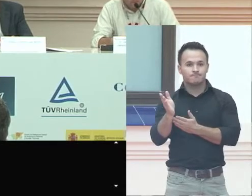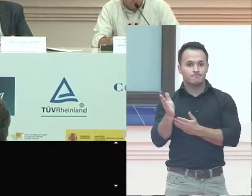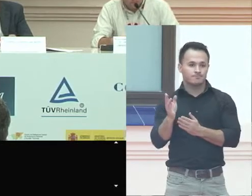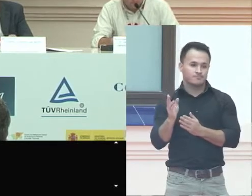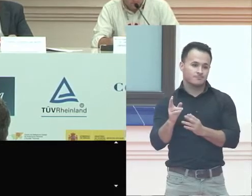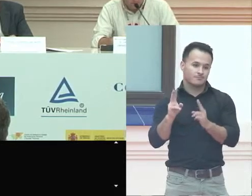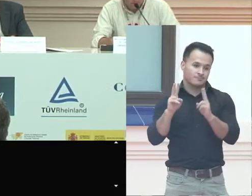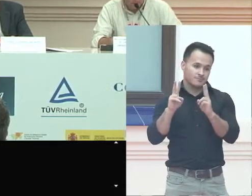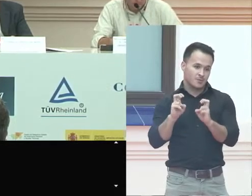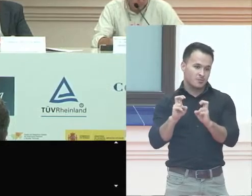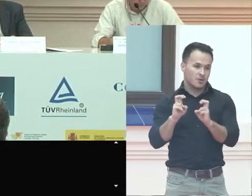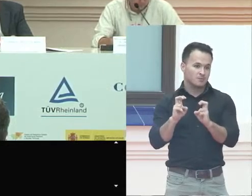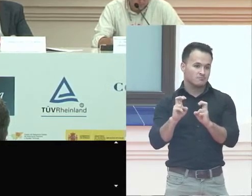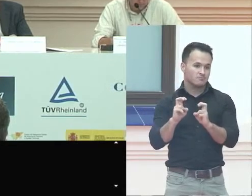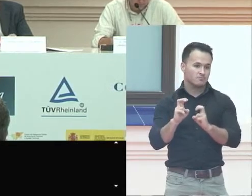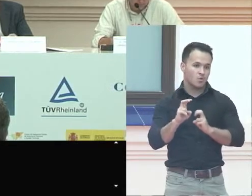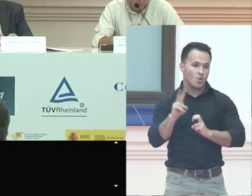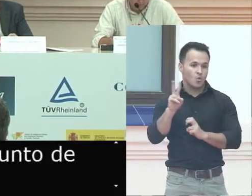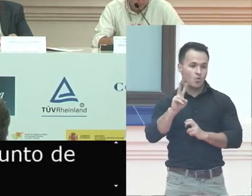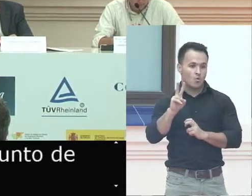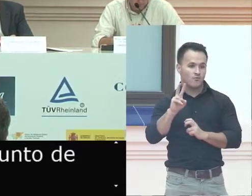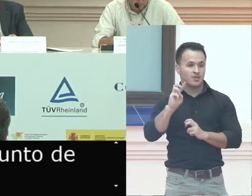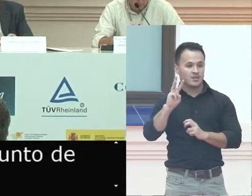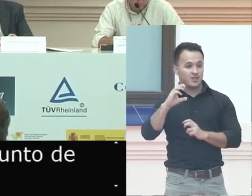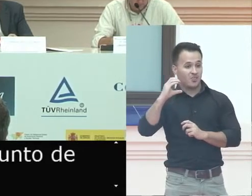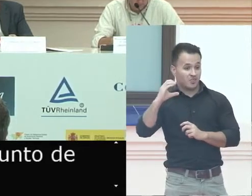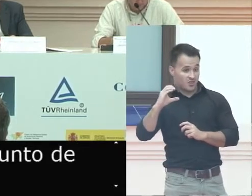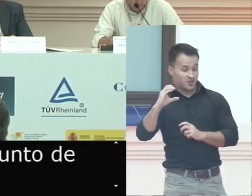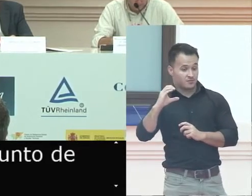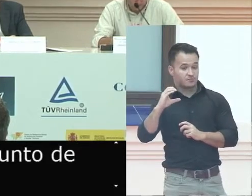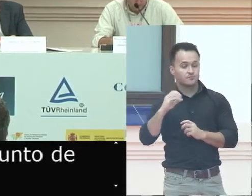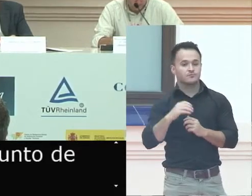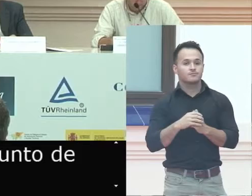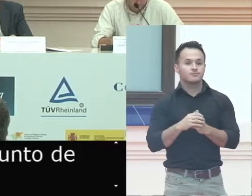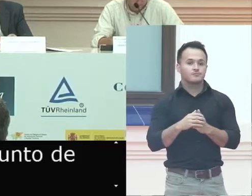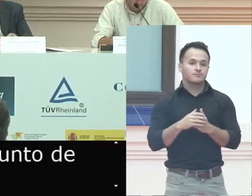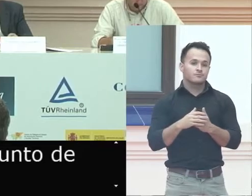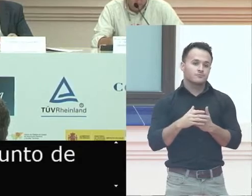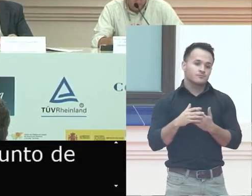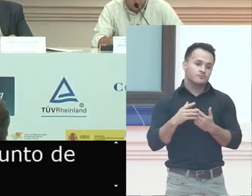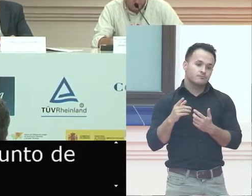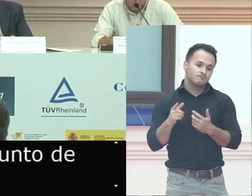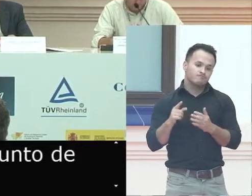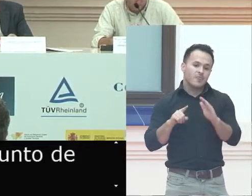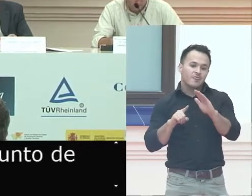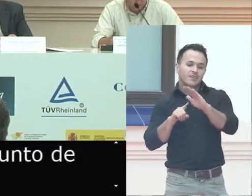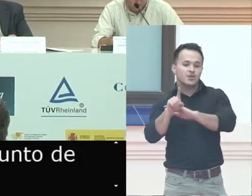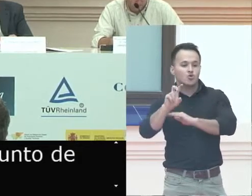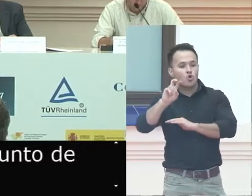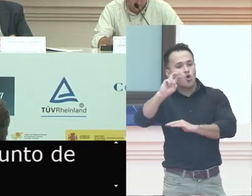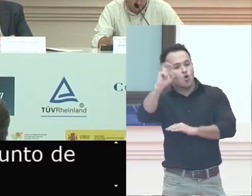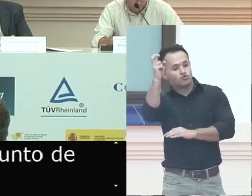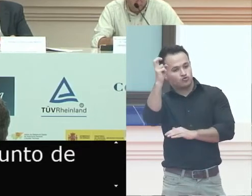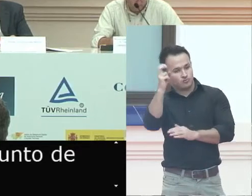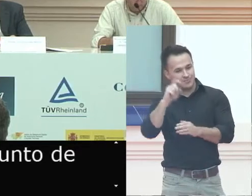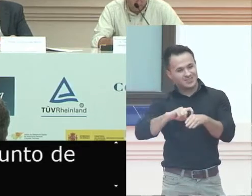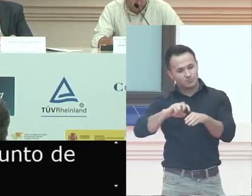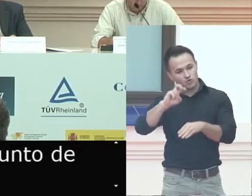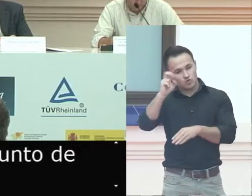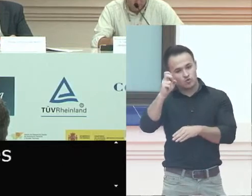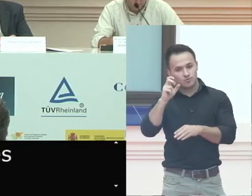del V3C, va a ser Charles quien nos introduzca en otro tipo de desarrollo, otro tipo